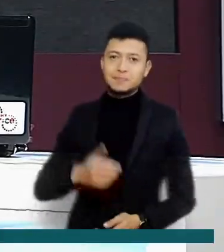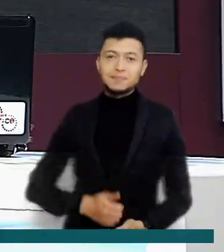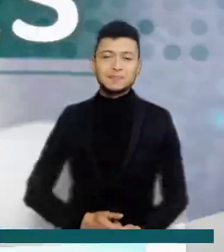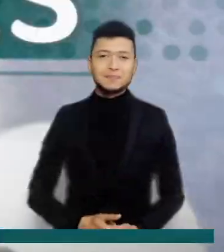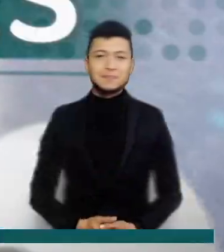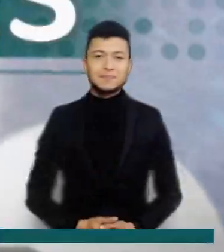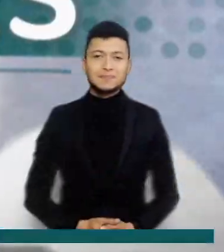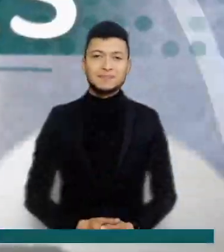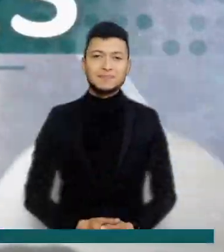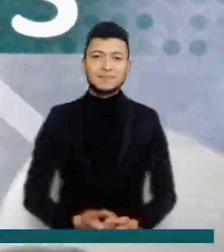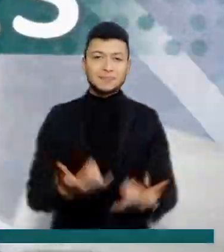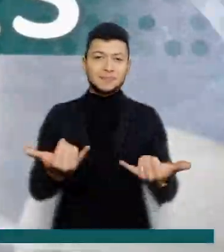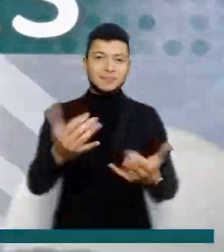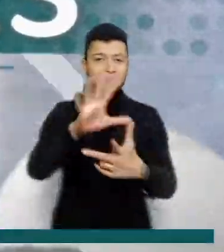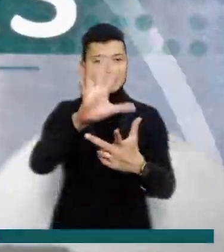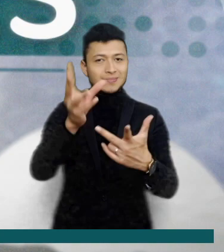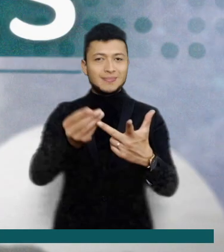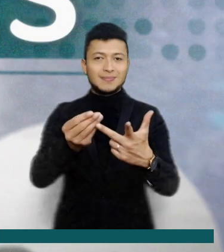hoy.